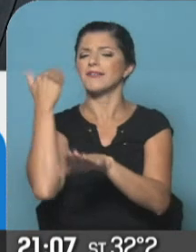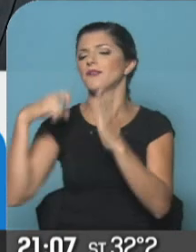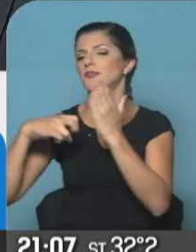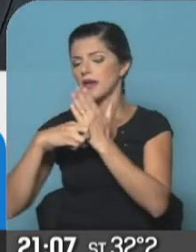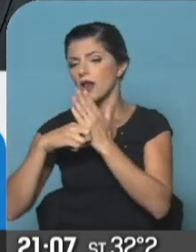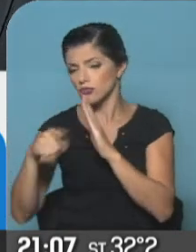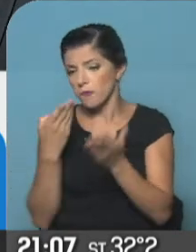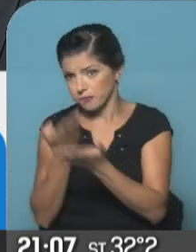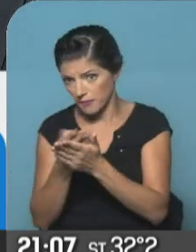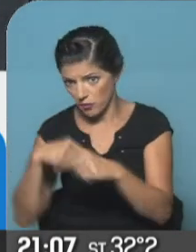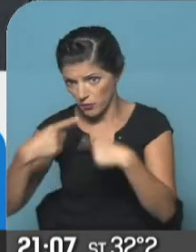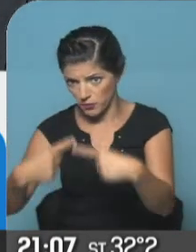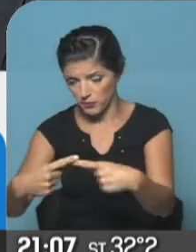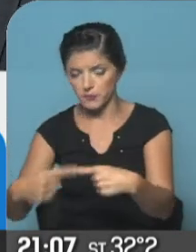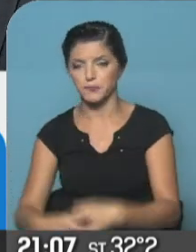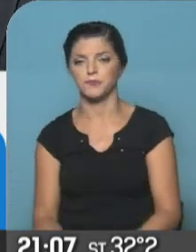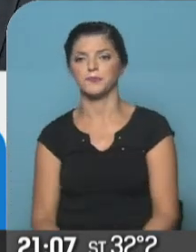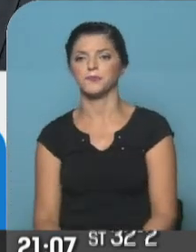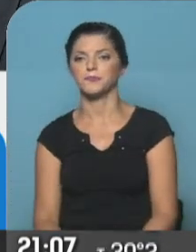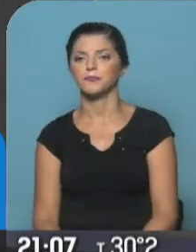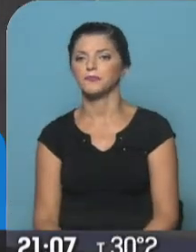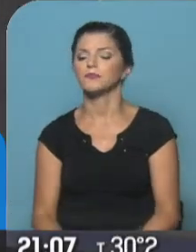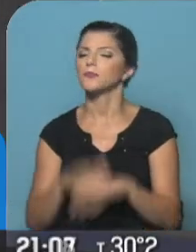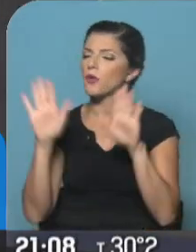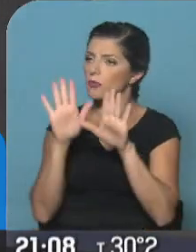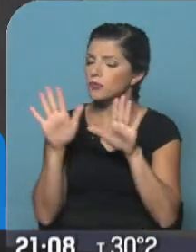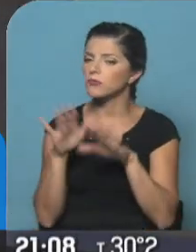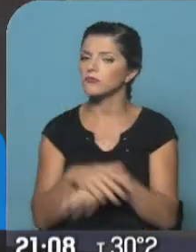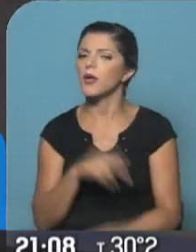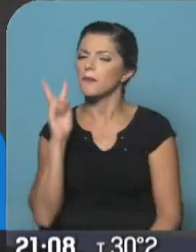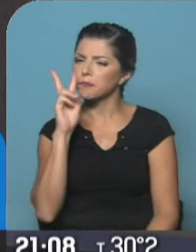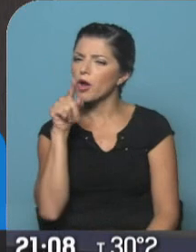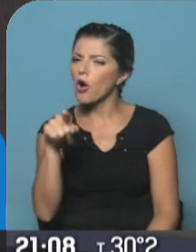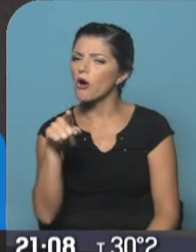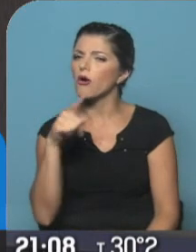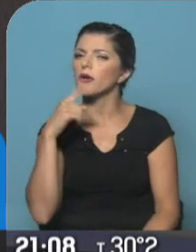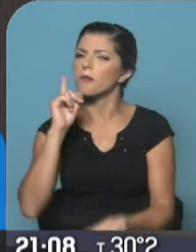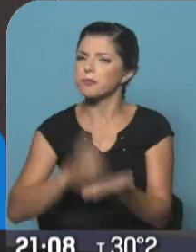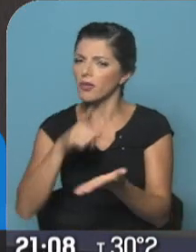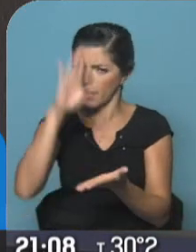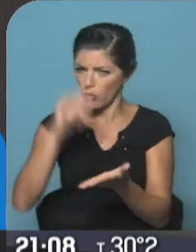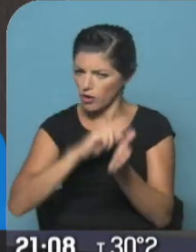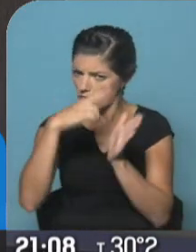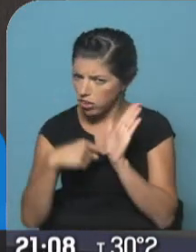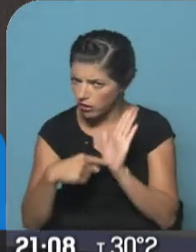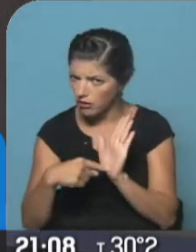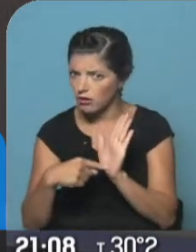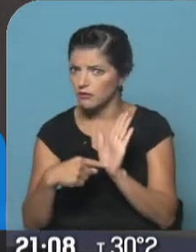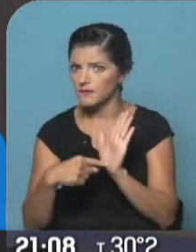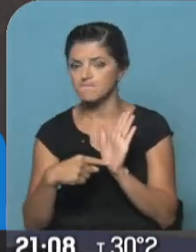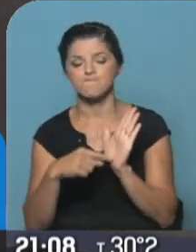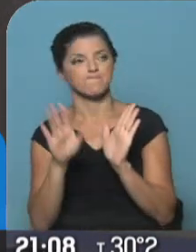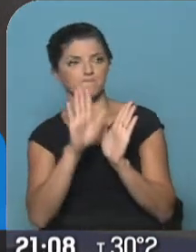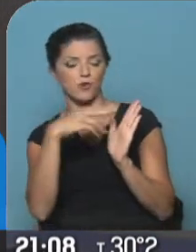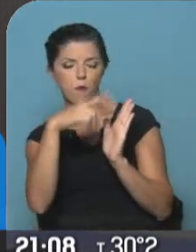Cohen ya los está escuchando. Con todo gusto. ¿Ustedes pudieron leer ya la resolución de hoy del juez Ercolini? La verdad no la leímos